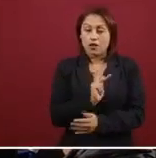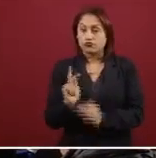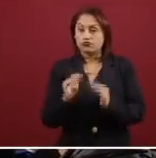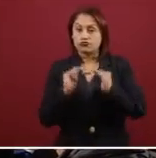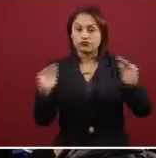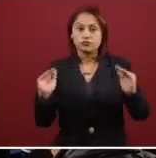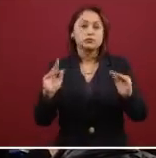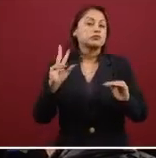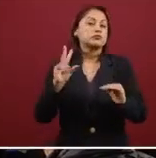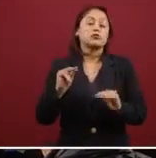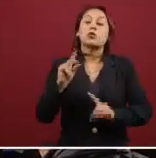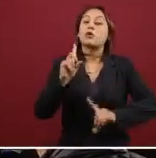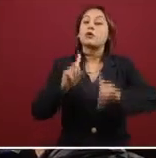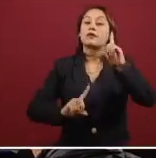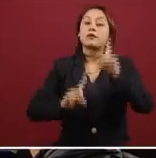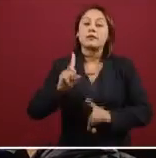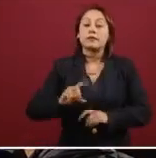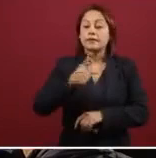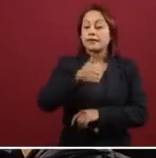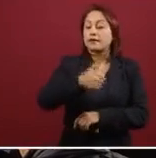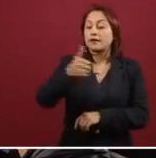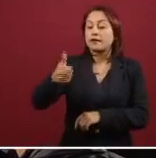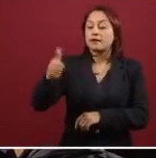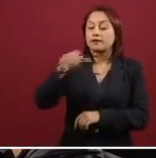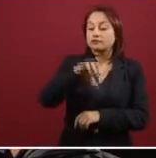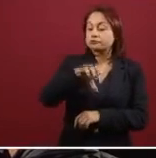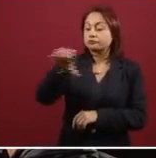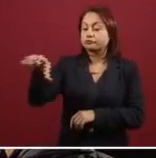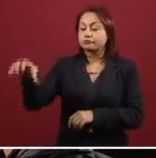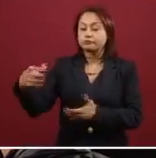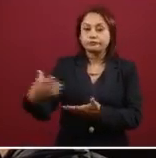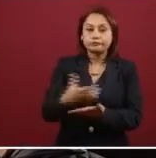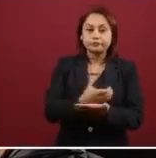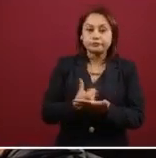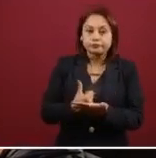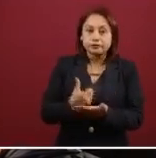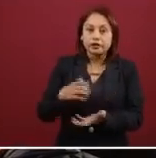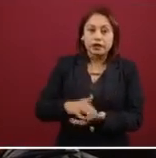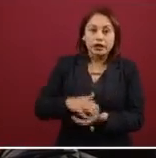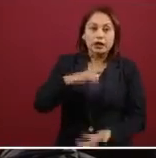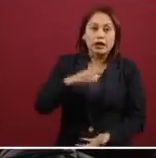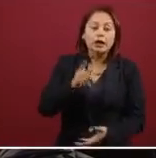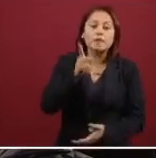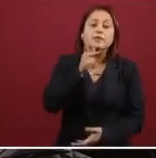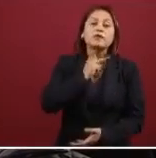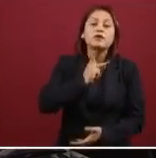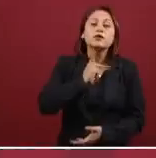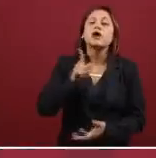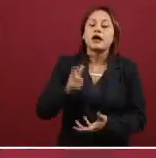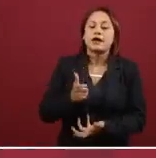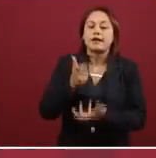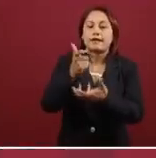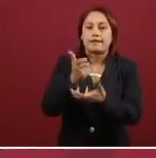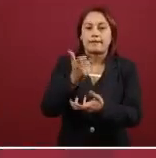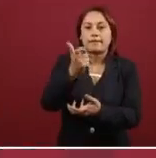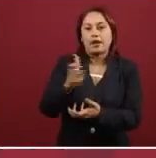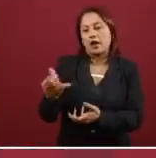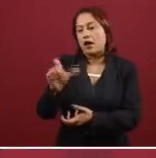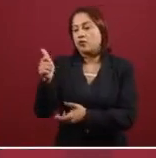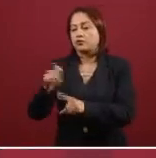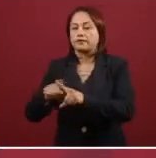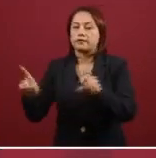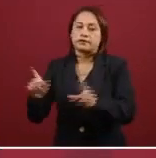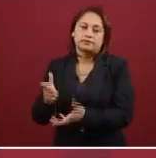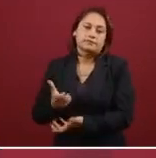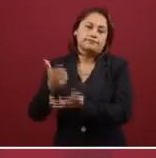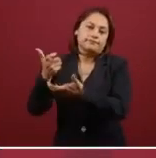que presente los campos. Entonces, eso da mucha flexibilidad, le da mucha confianza a las empresas y